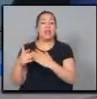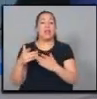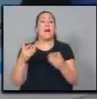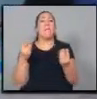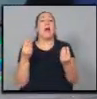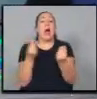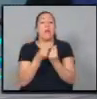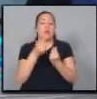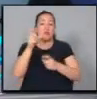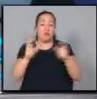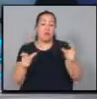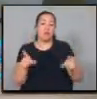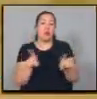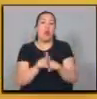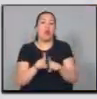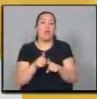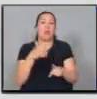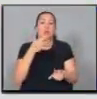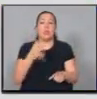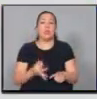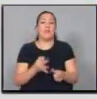solución.